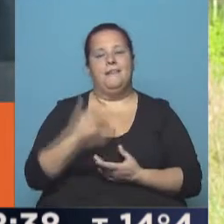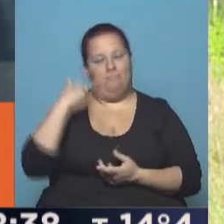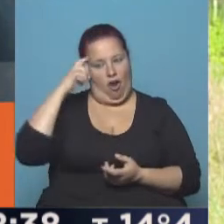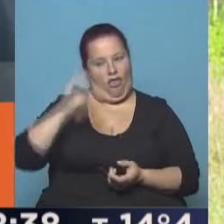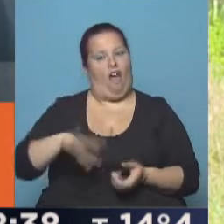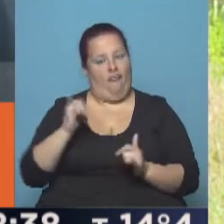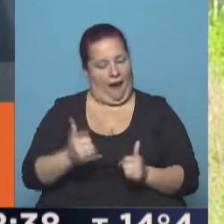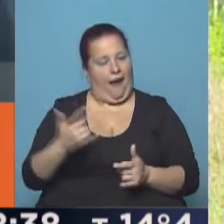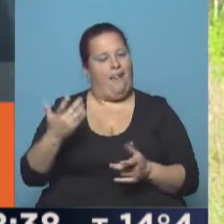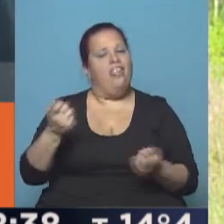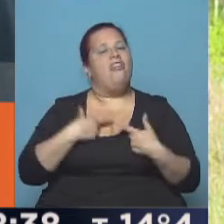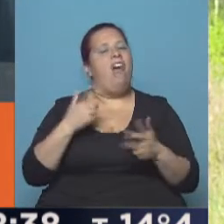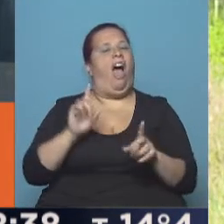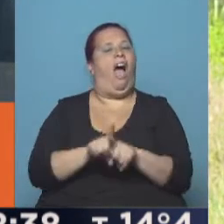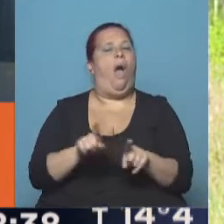desconfiar. Nos ha enseñado